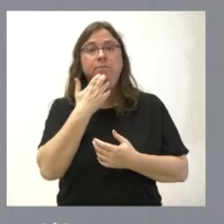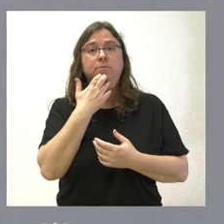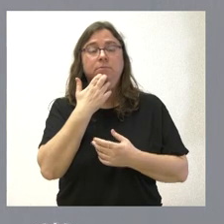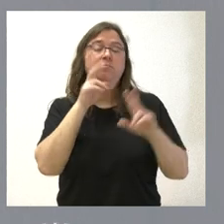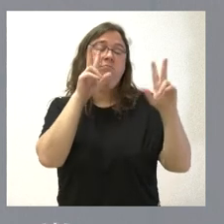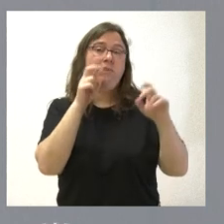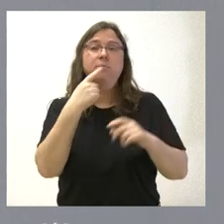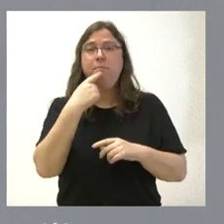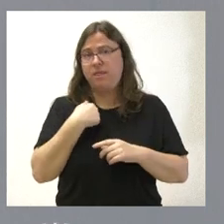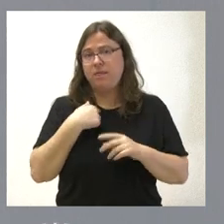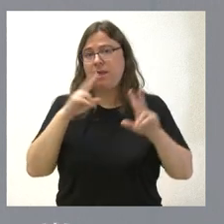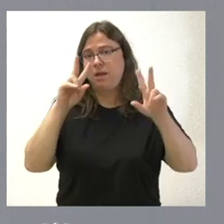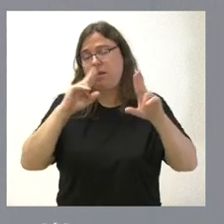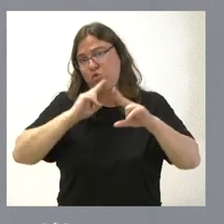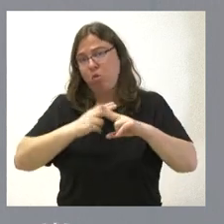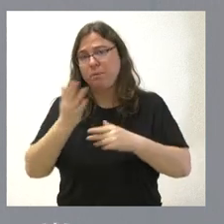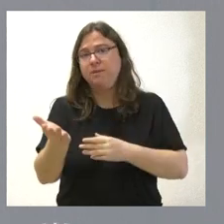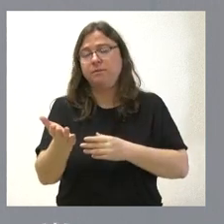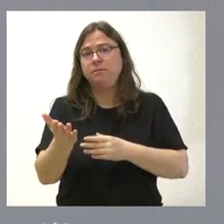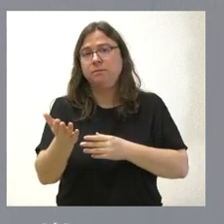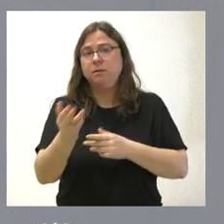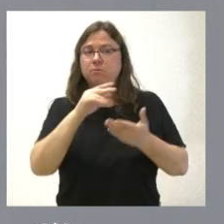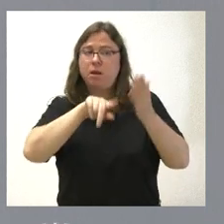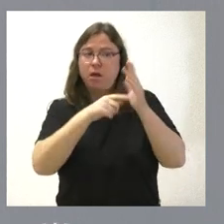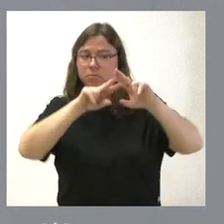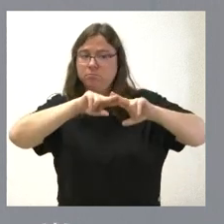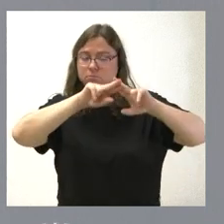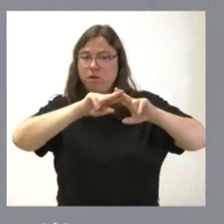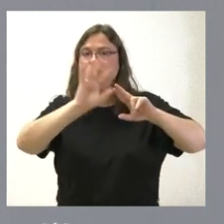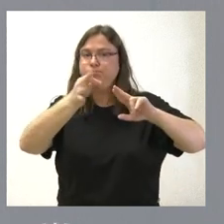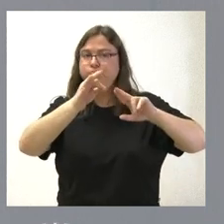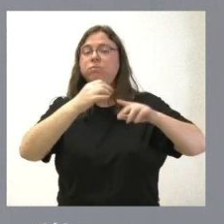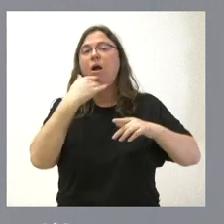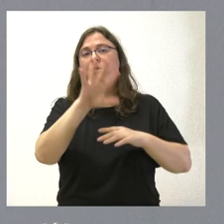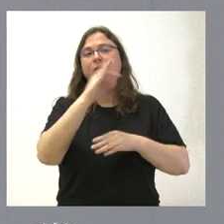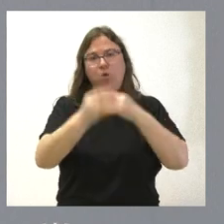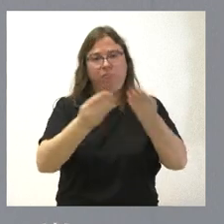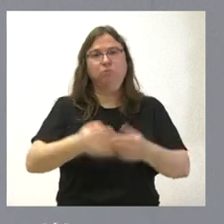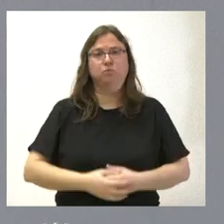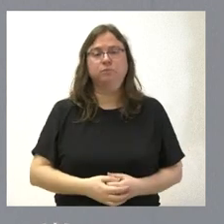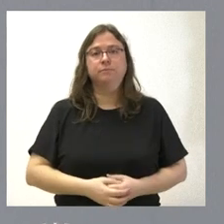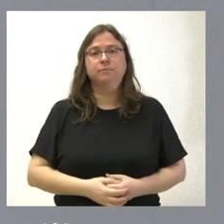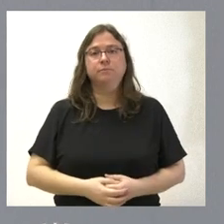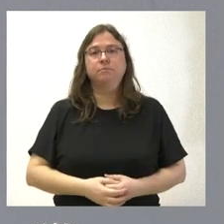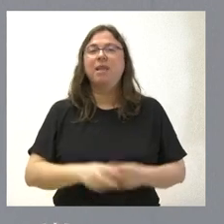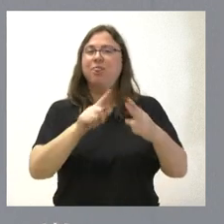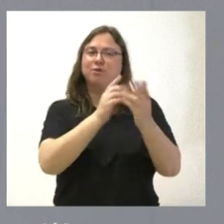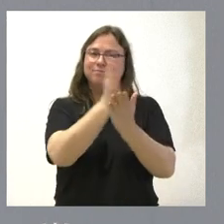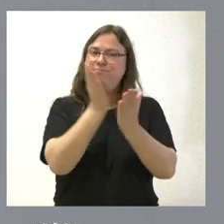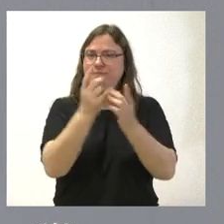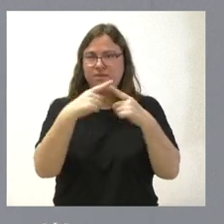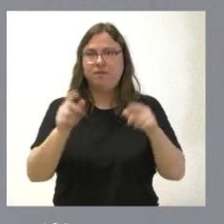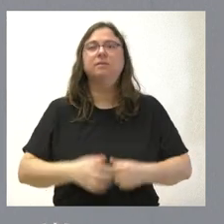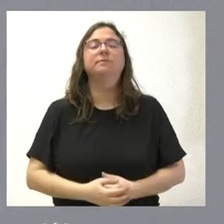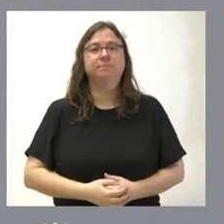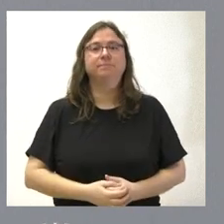aspecto que usted señala y el análisis de la ley se corresponde alguna decisión al respecto pues se tomará y son ámbitos distintos dentro de la